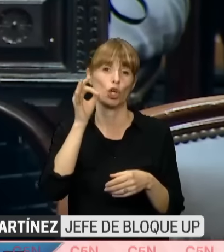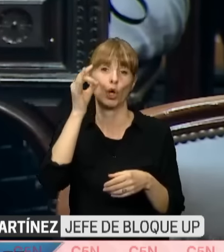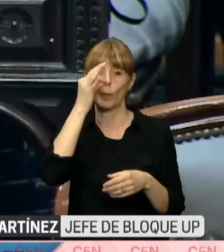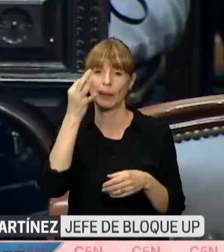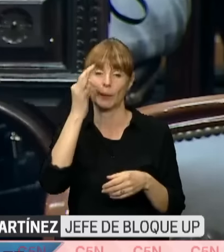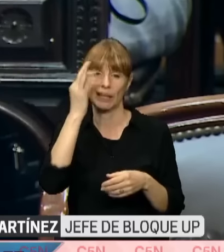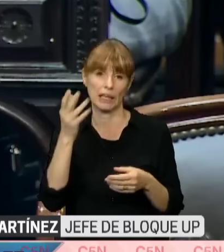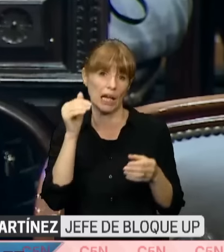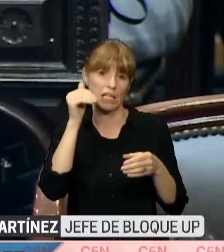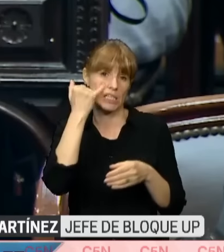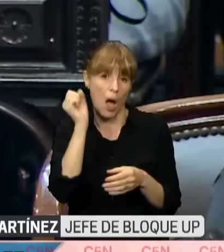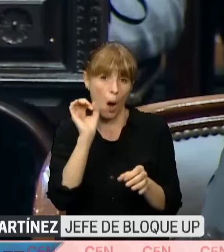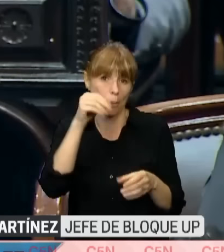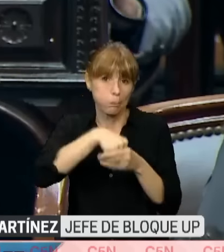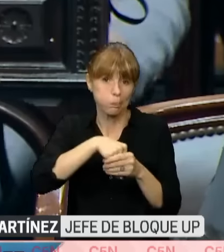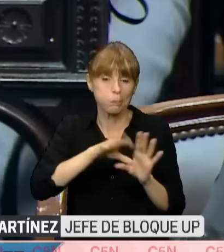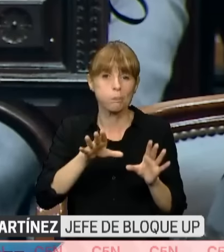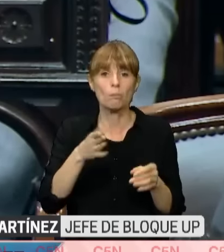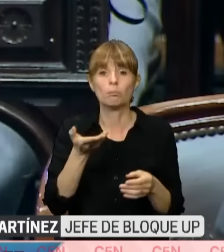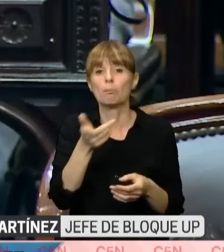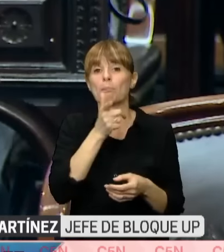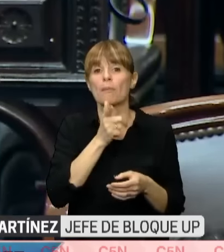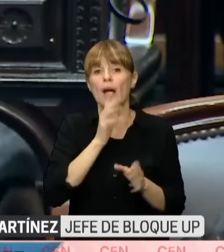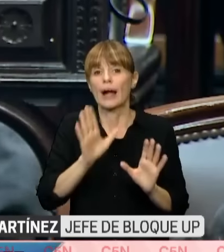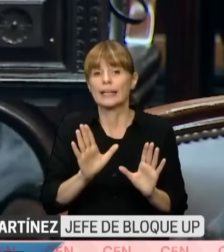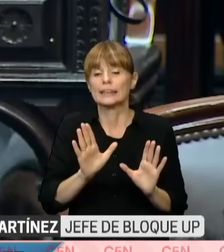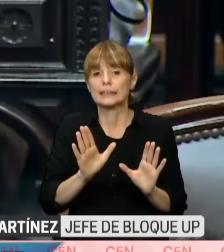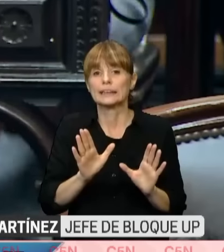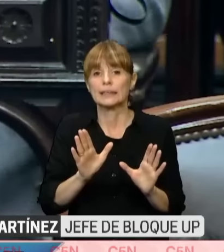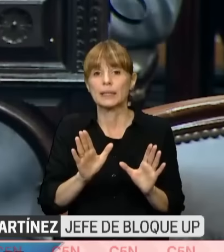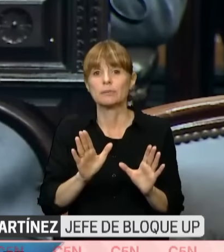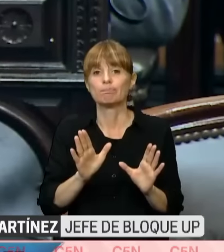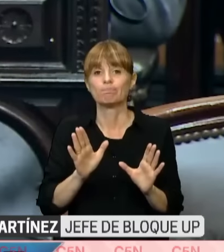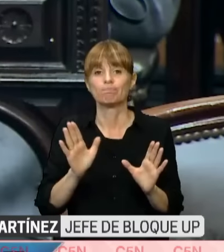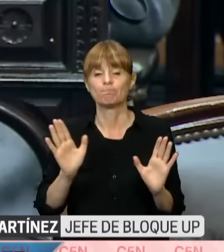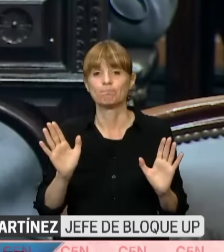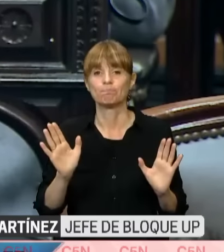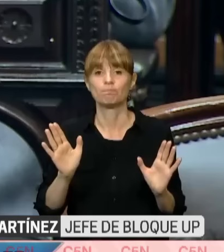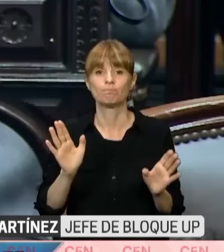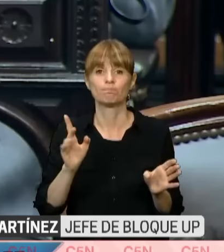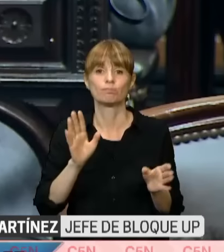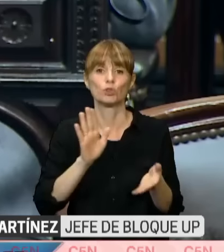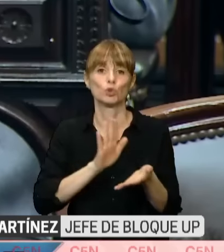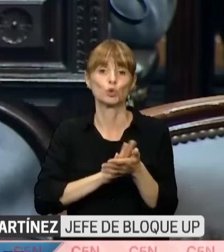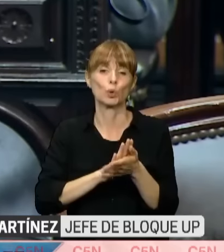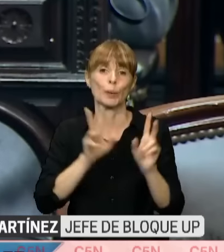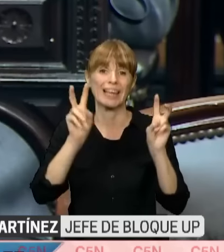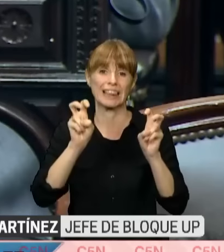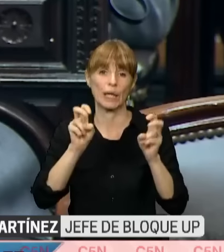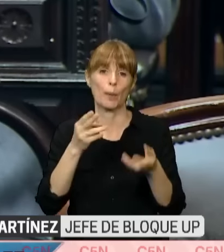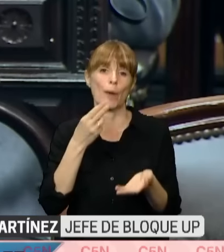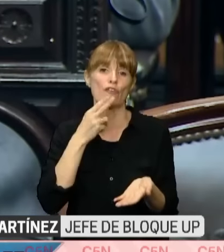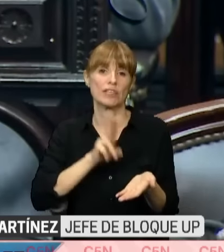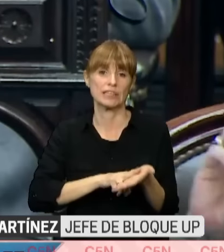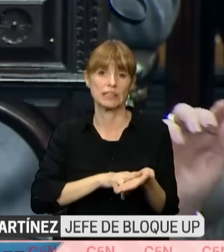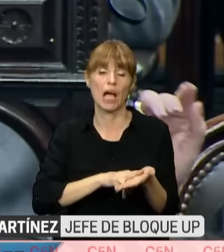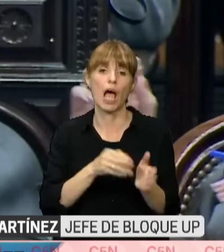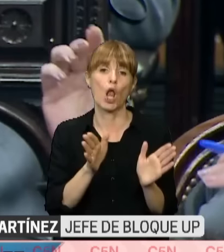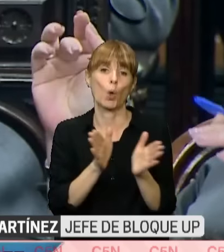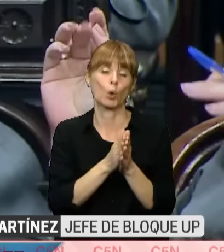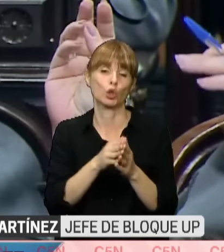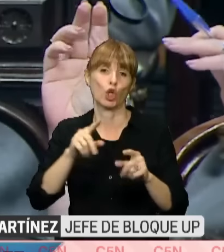25-PE-2023. Me parece que el volumen que ha alcanzado la cuestión fiscal junto con el